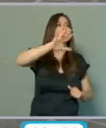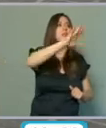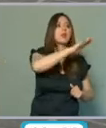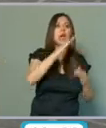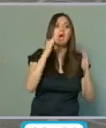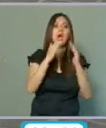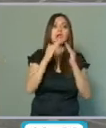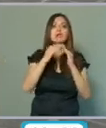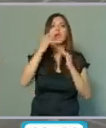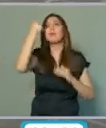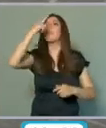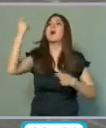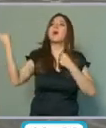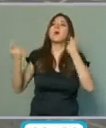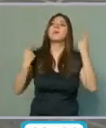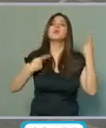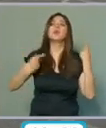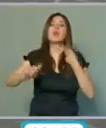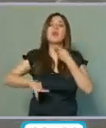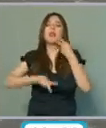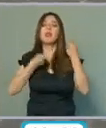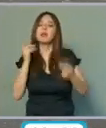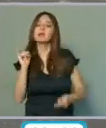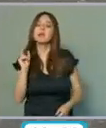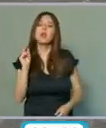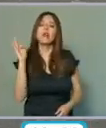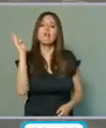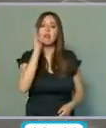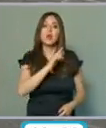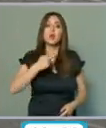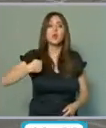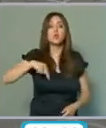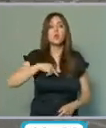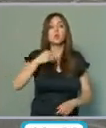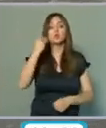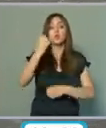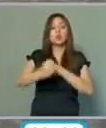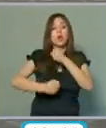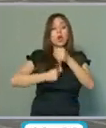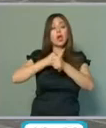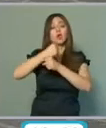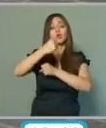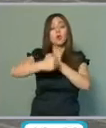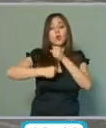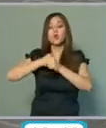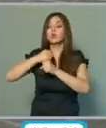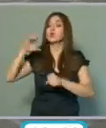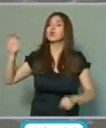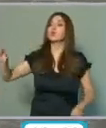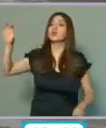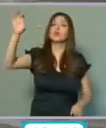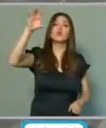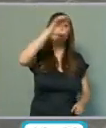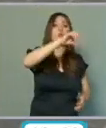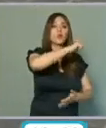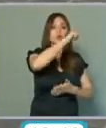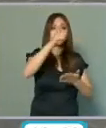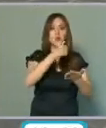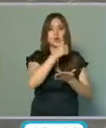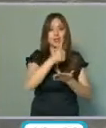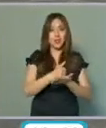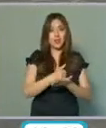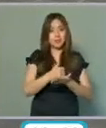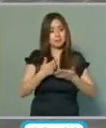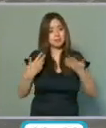que no le cuenten y no le digan. Nosotros hemos andado durante años aquí recorriendo toda la ciudad, ¿o no, tío Alberto?